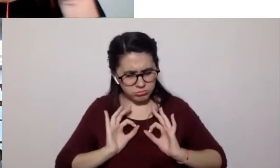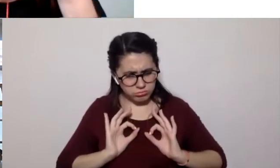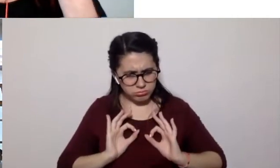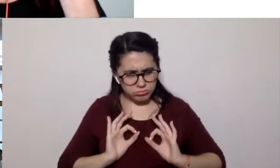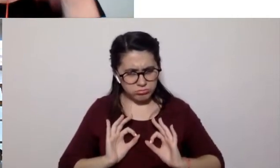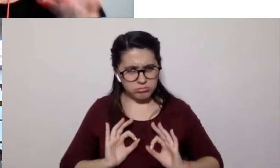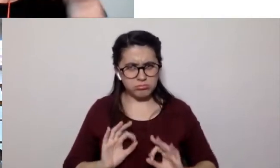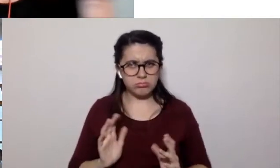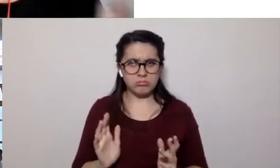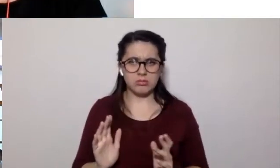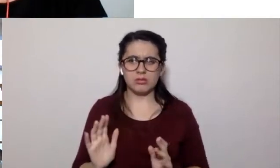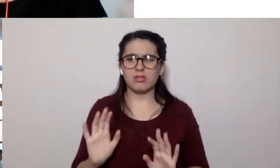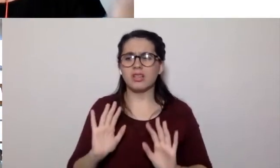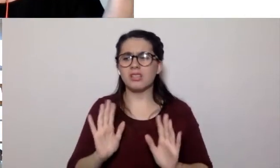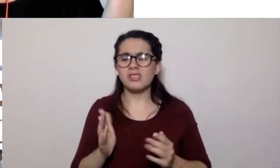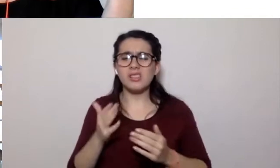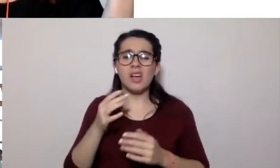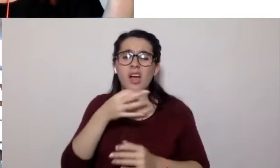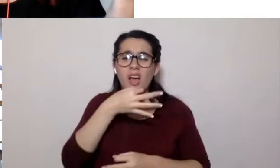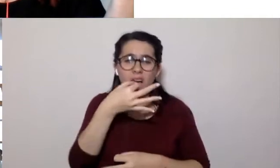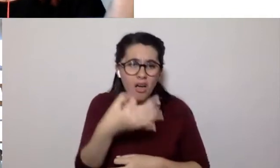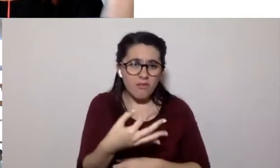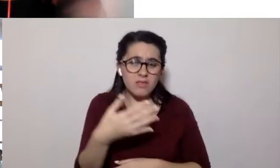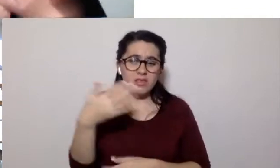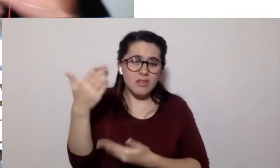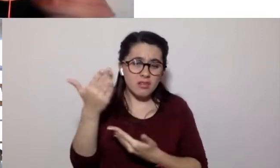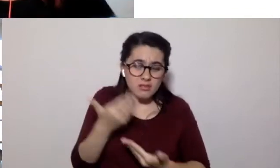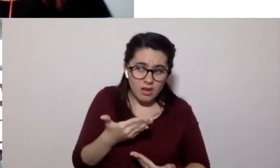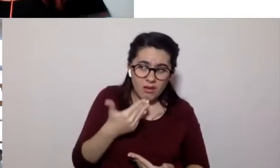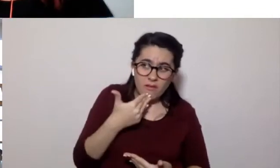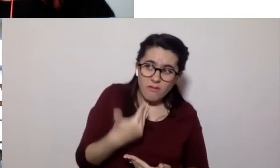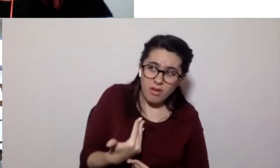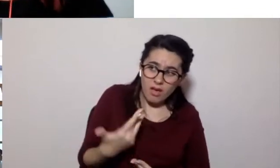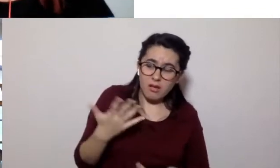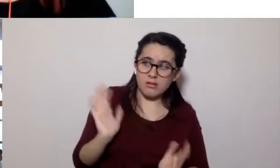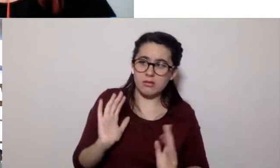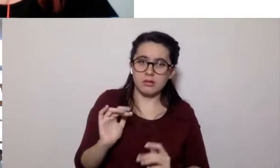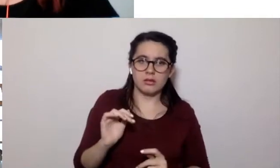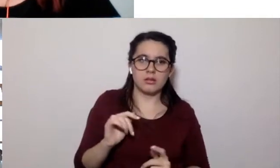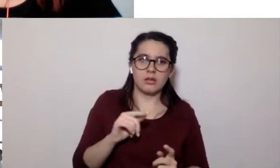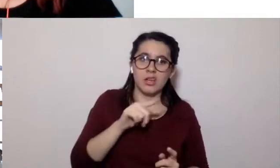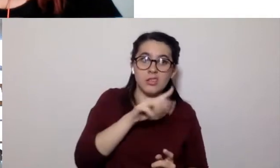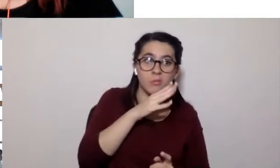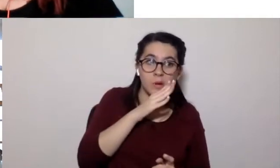mamá, ya te avisé, ya llegué, ya estoy aquí, y pues me sigues hablando, ¿no? Bueno, pues